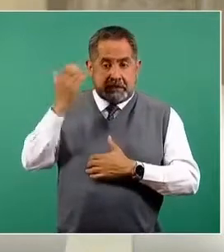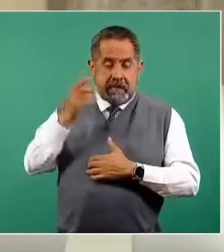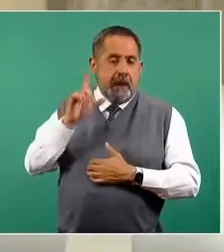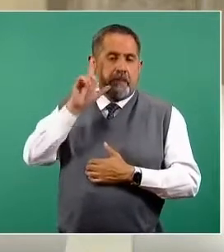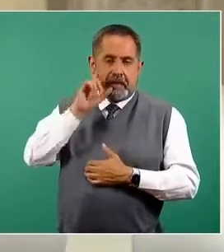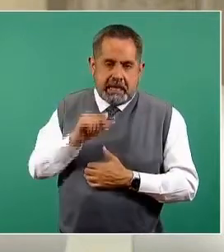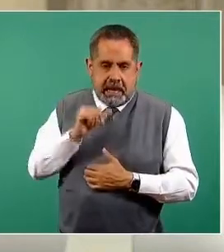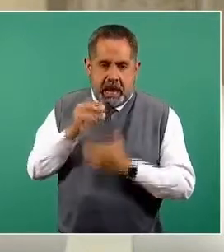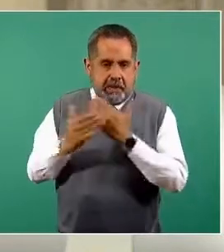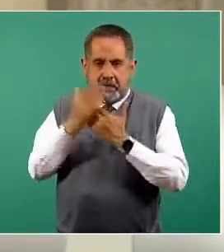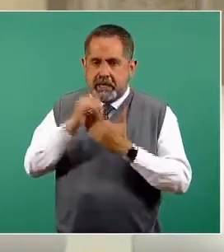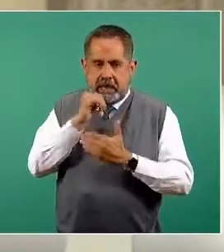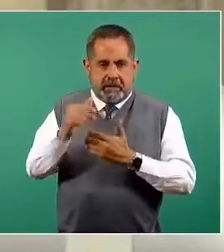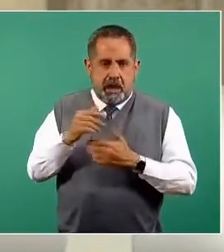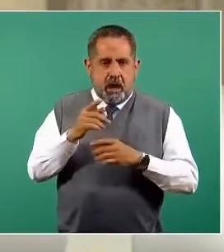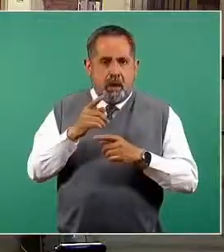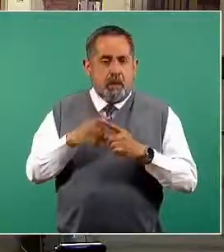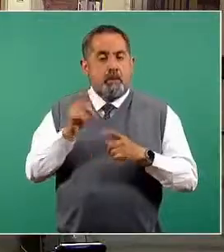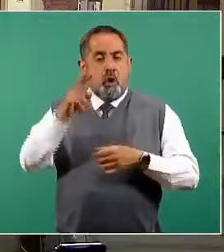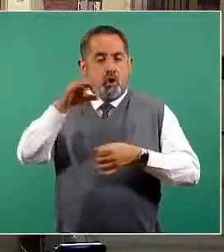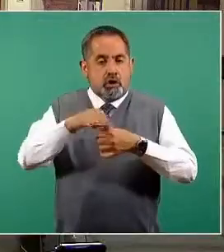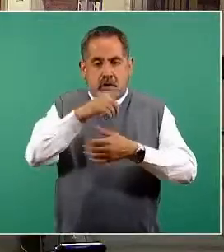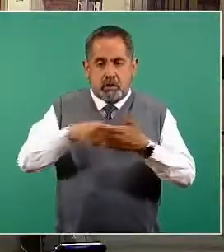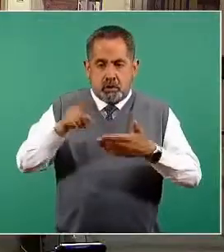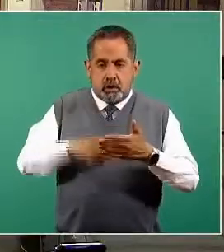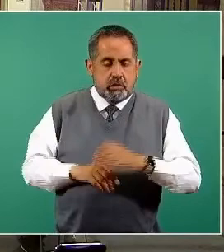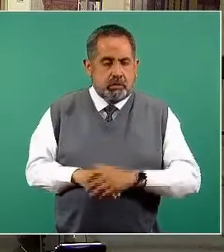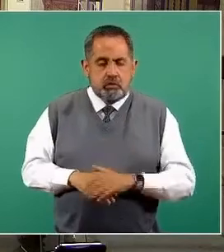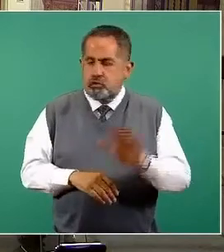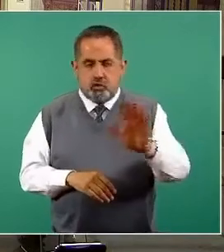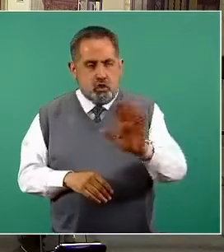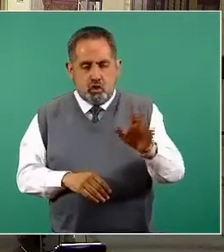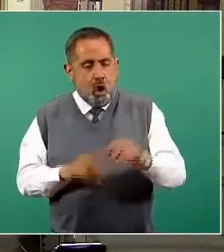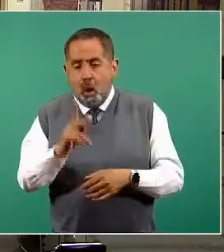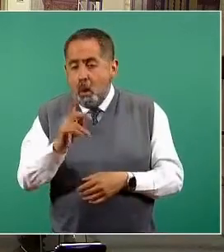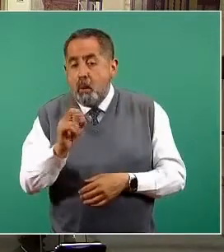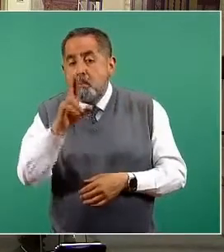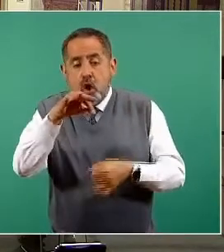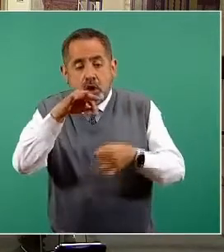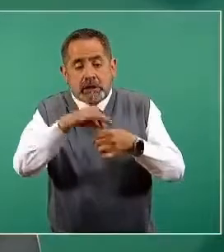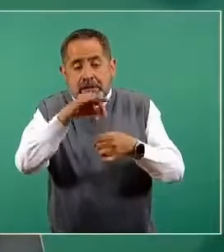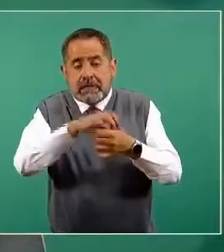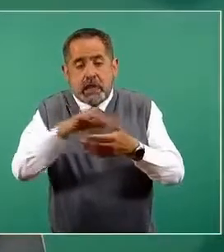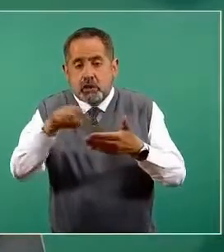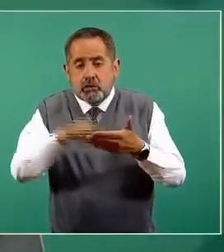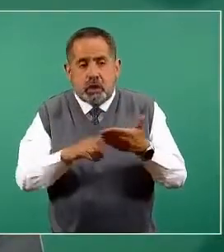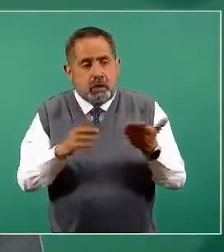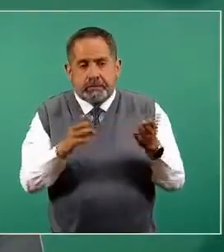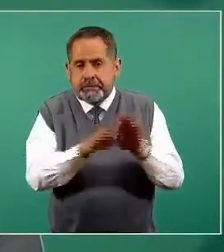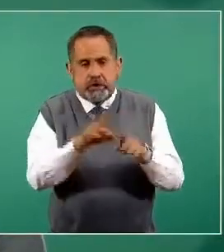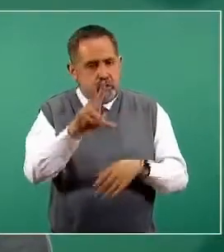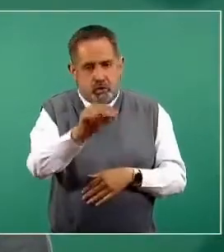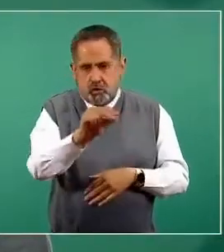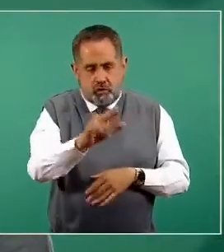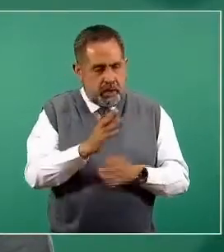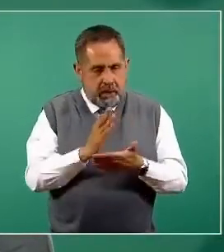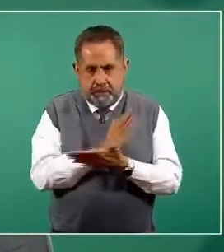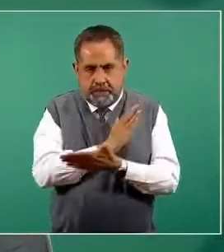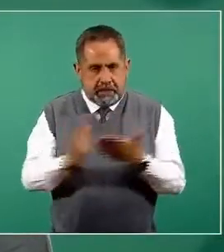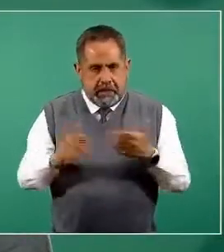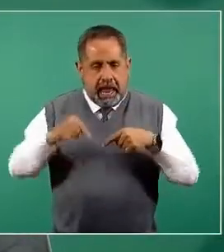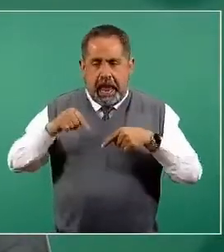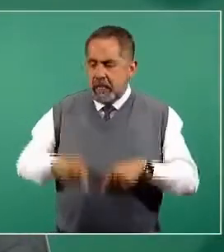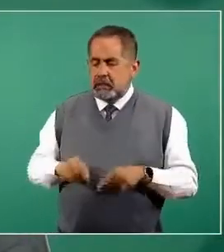partir de mañana por el tema electoral? No por el tema electoral, no tiene por qué suspenderse. Esta es una conferencia de